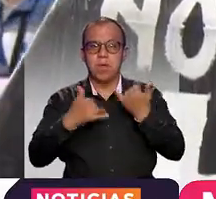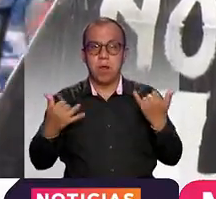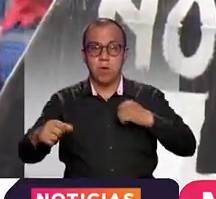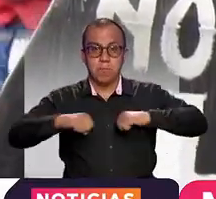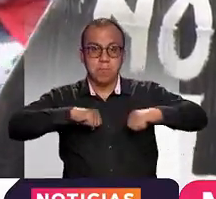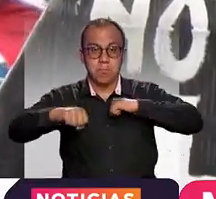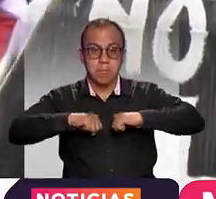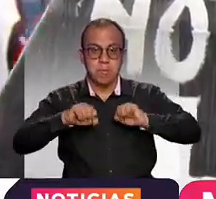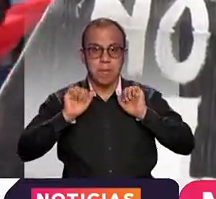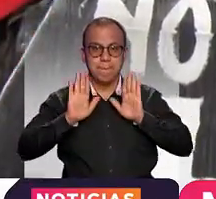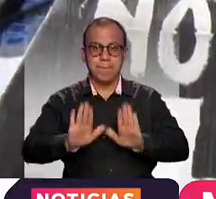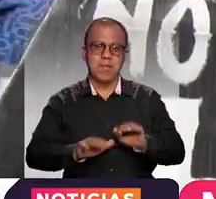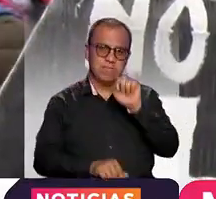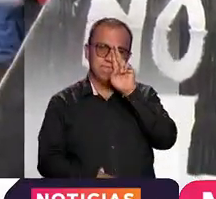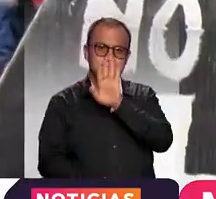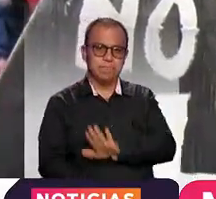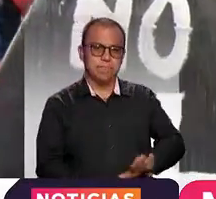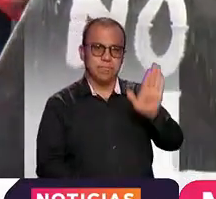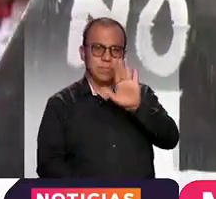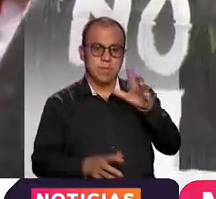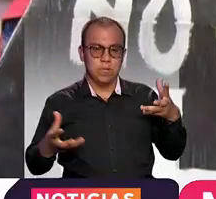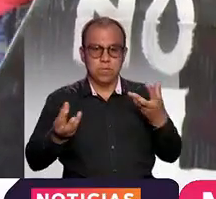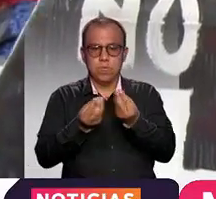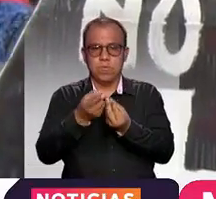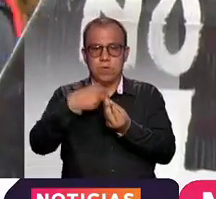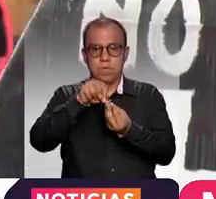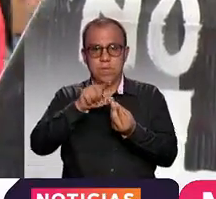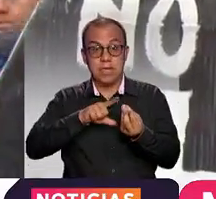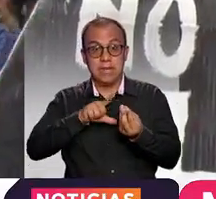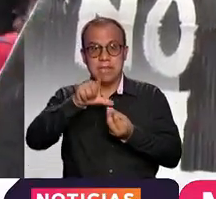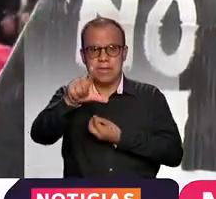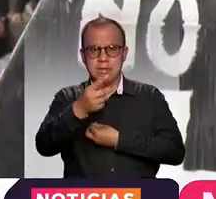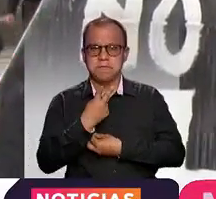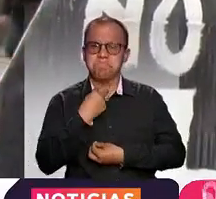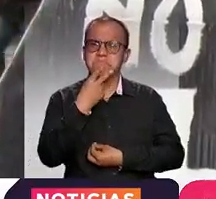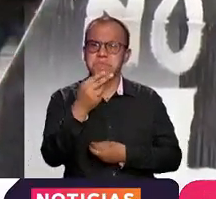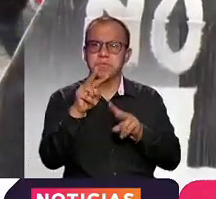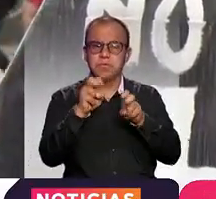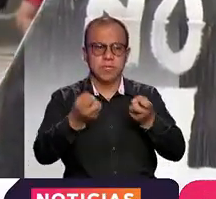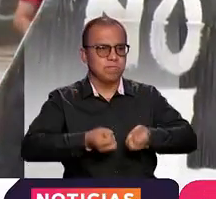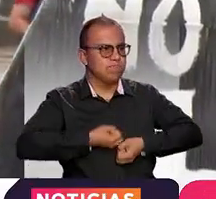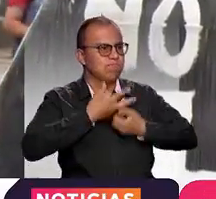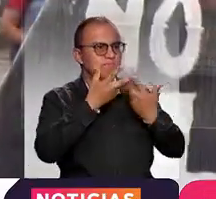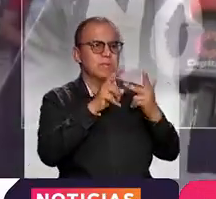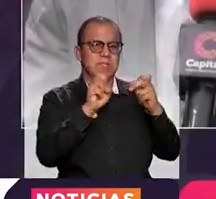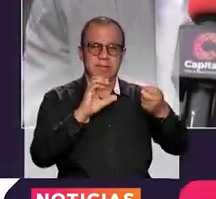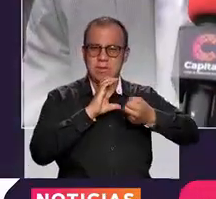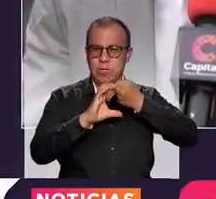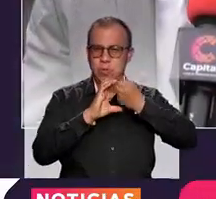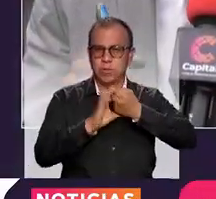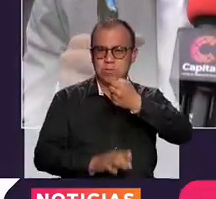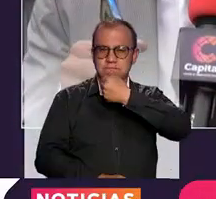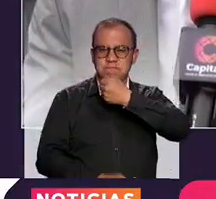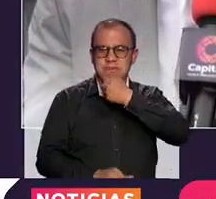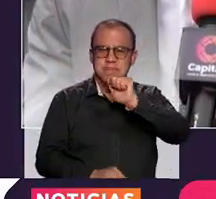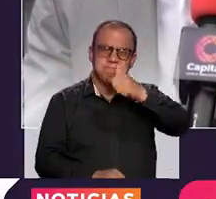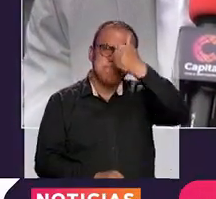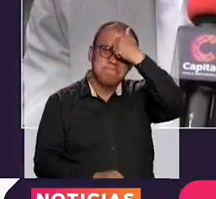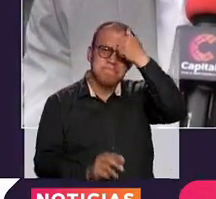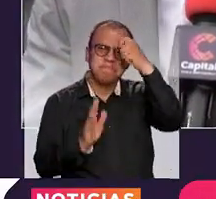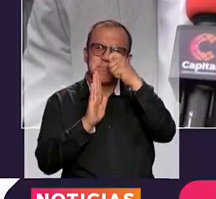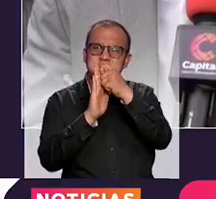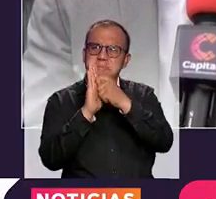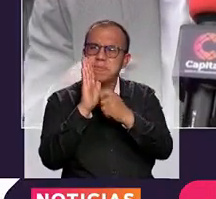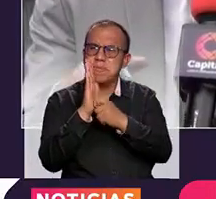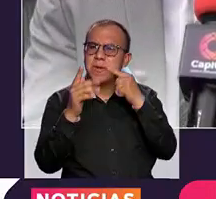paro nacional. Los voceros y líderes también de esta nueva jornada les pasaron a Noticias Capital. ¿Cuáles son esas principales